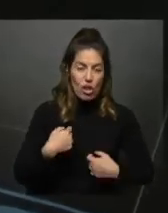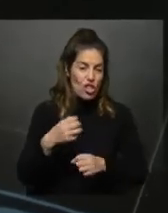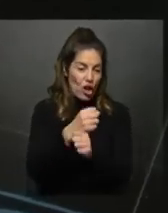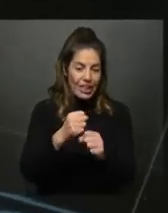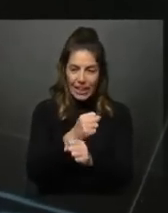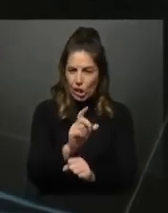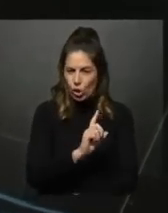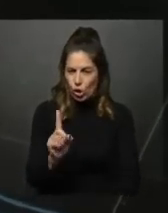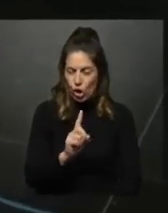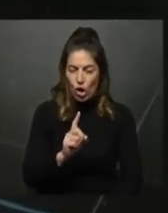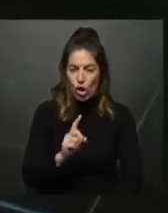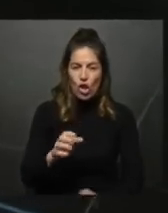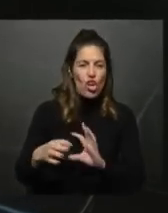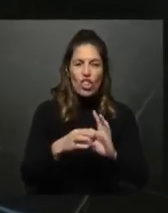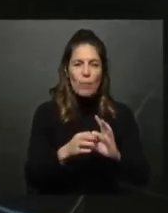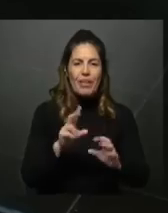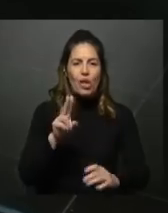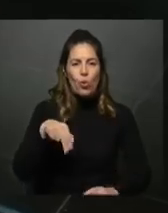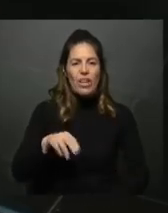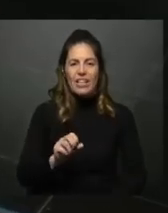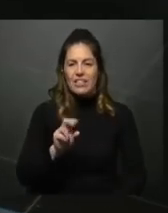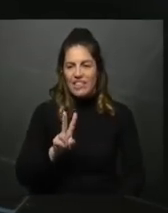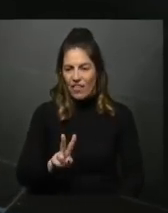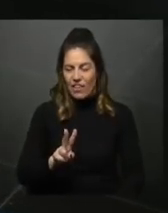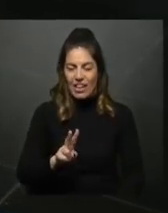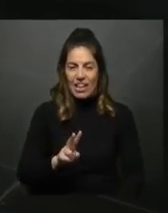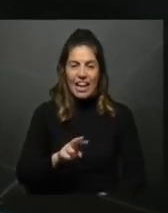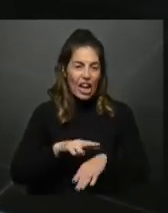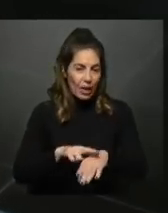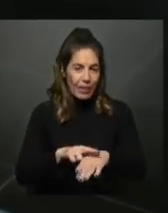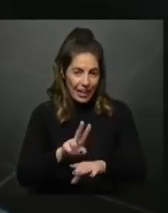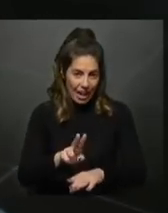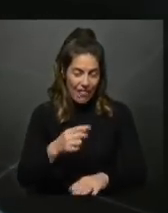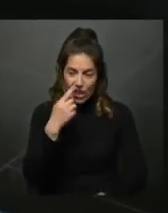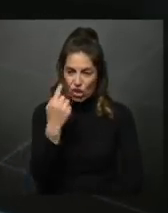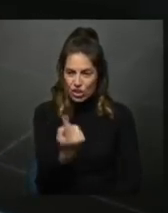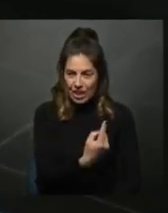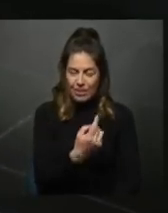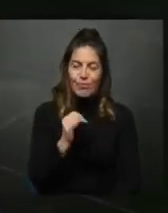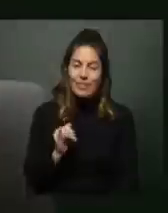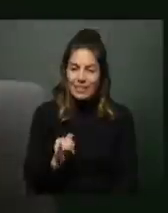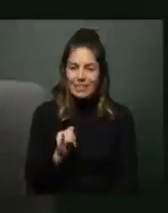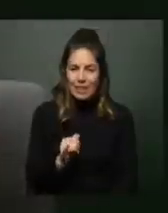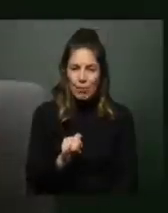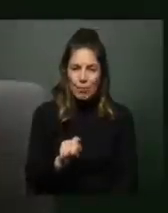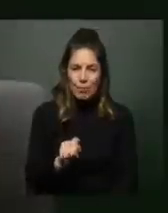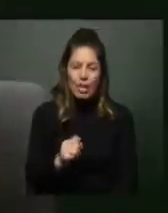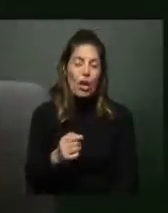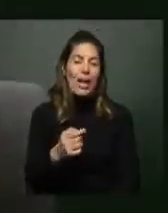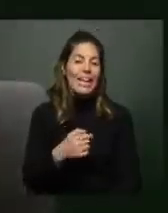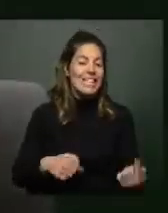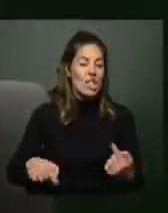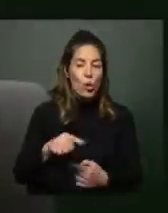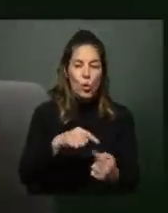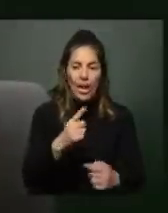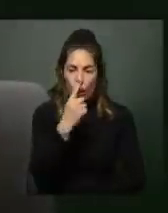está no no depende de una SEP tampoco sugerir las velocidades justamente porque hay que circula la determinada